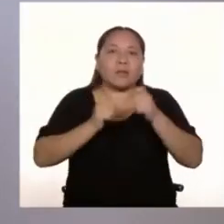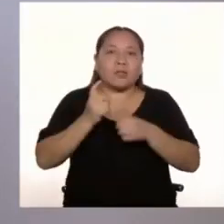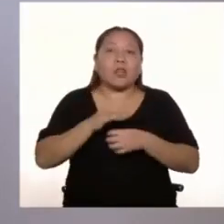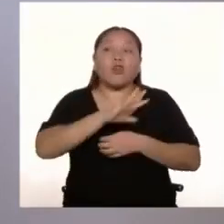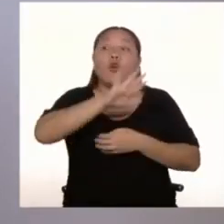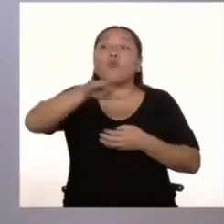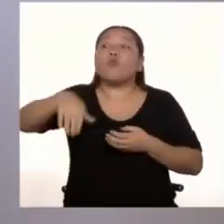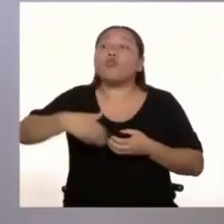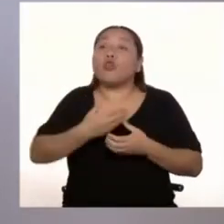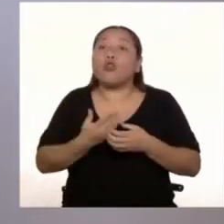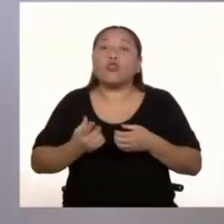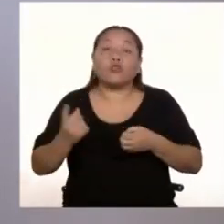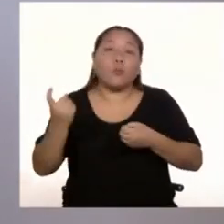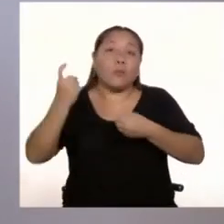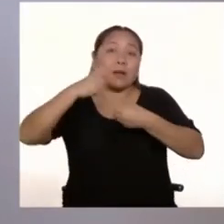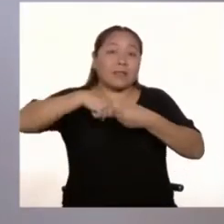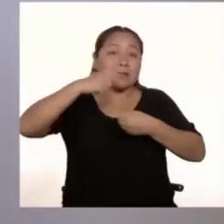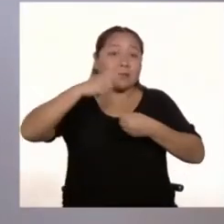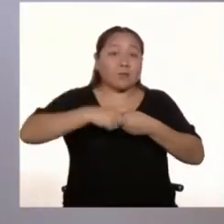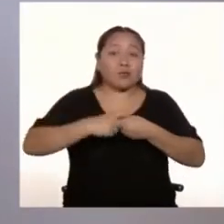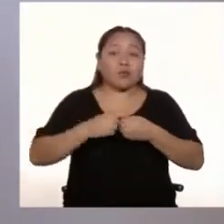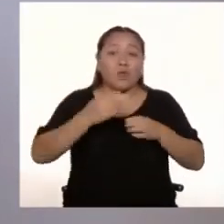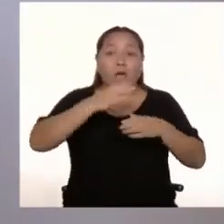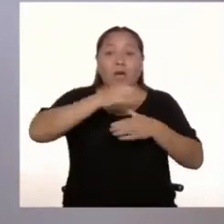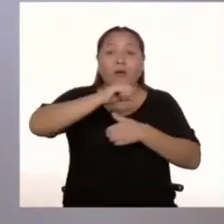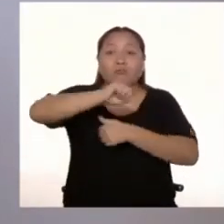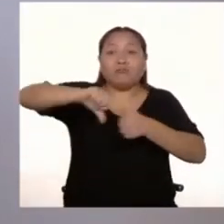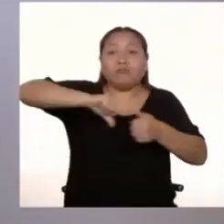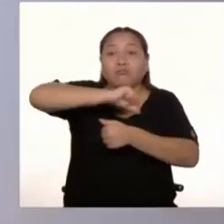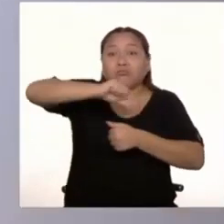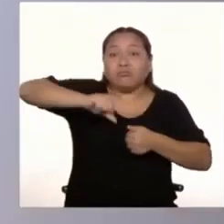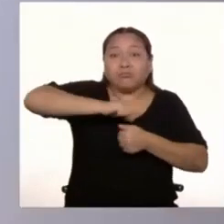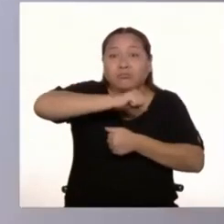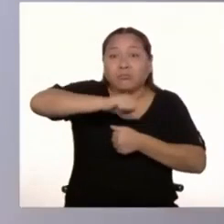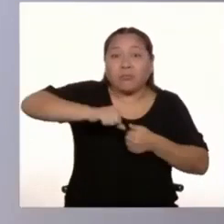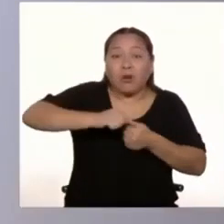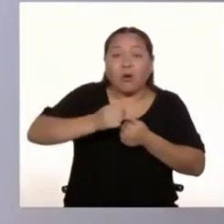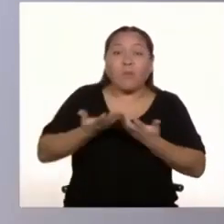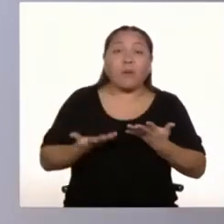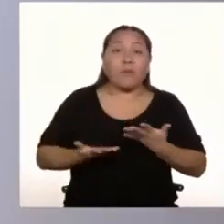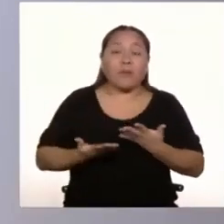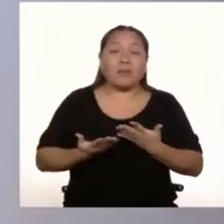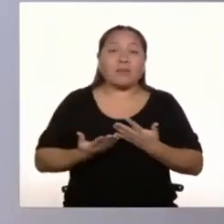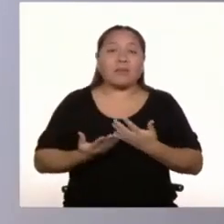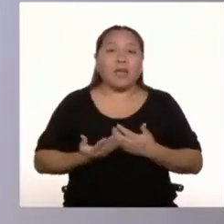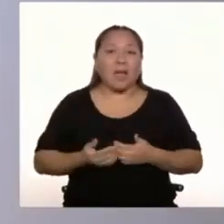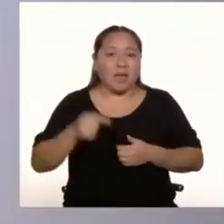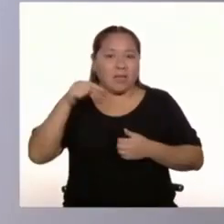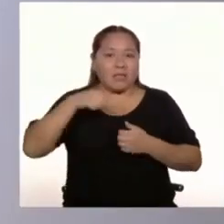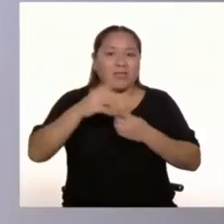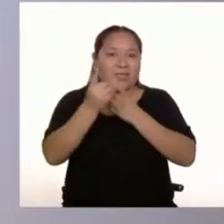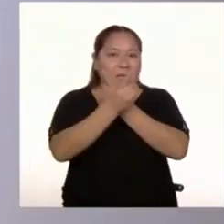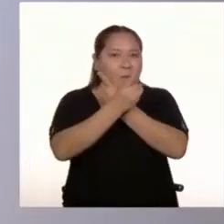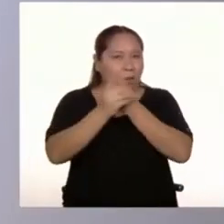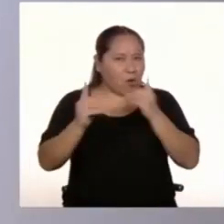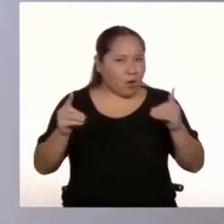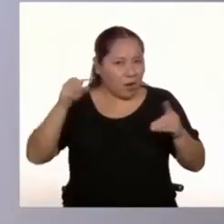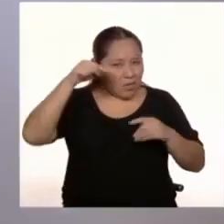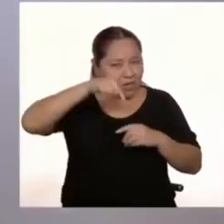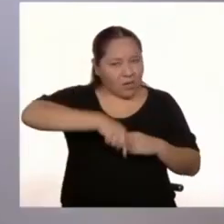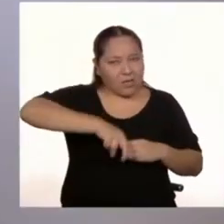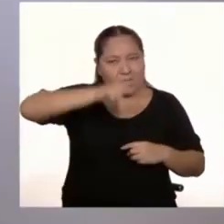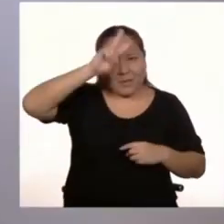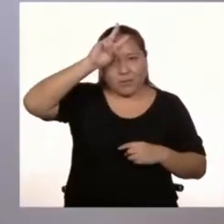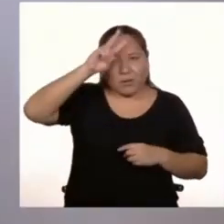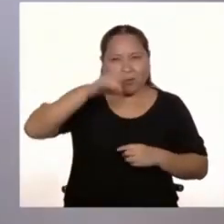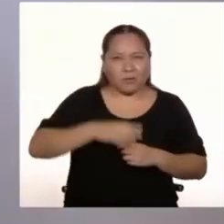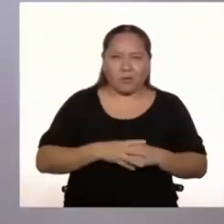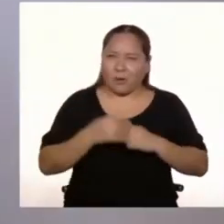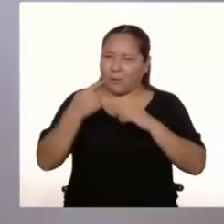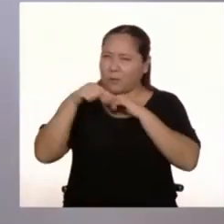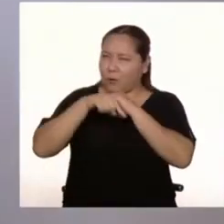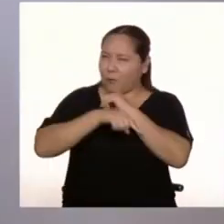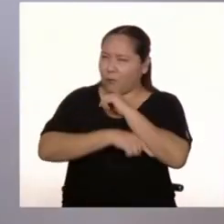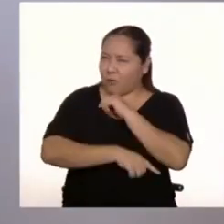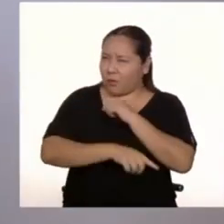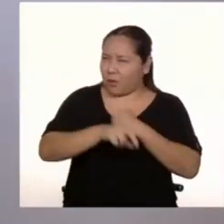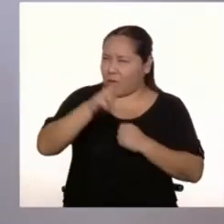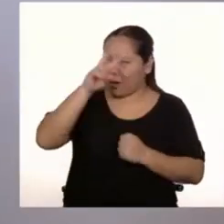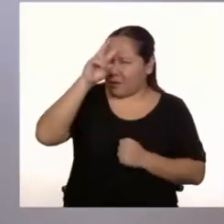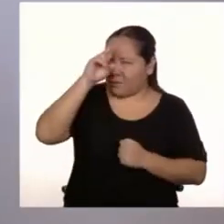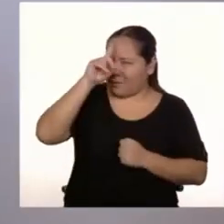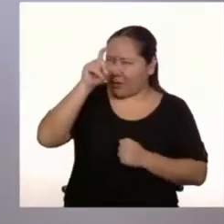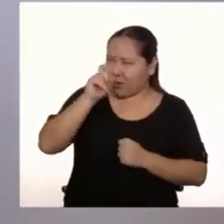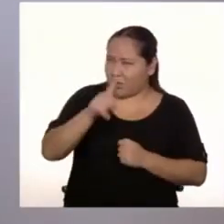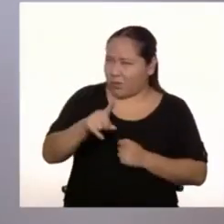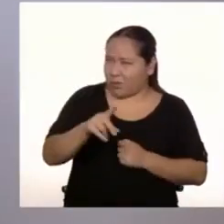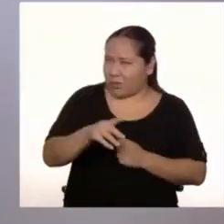una convivencia más democrática en el Perú. Un poco profunda la pregunta, ¿no? Bueno, igual se las voy a